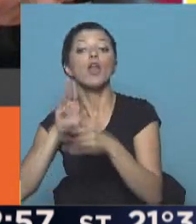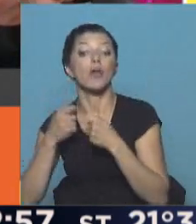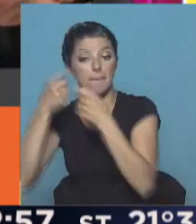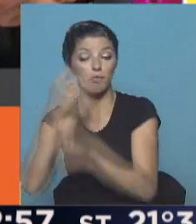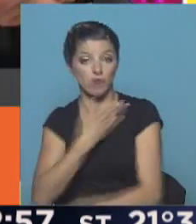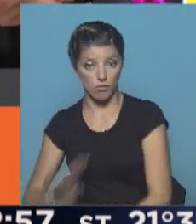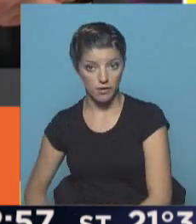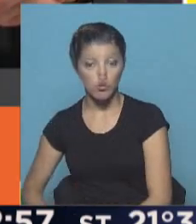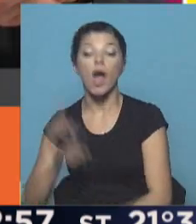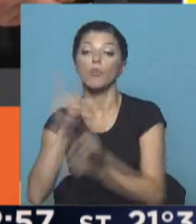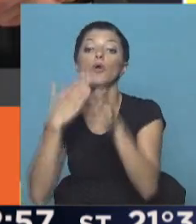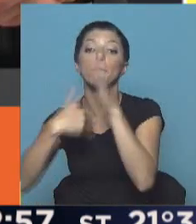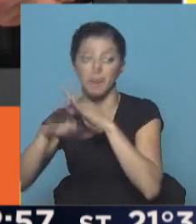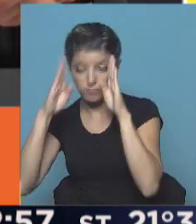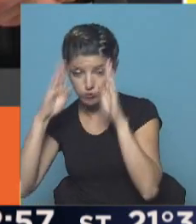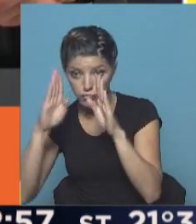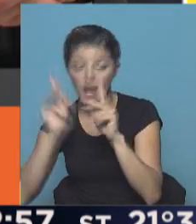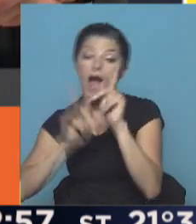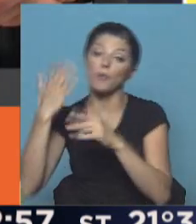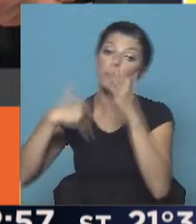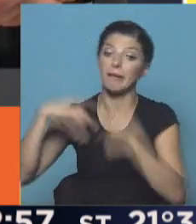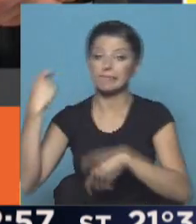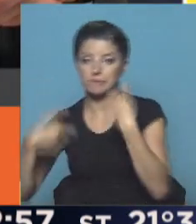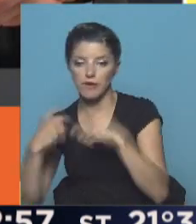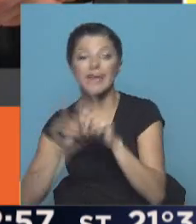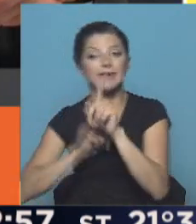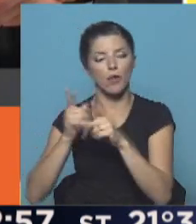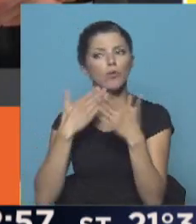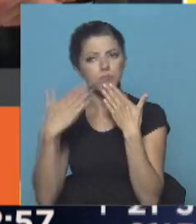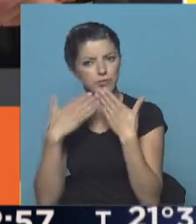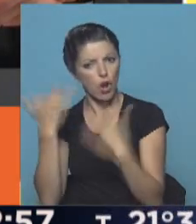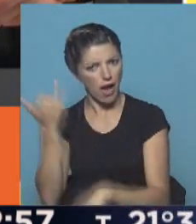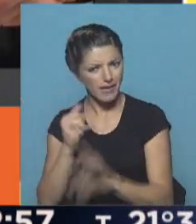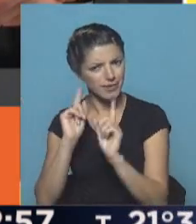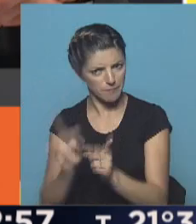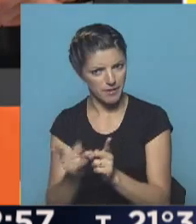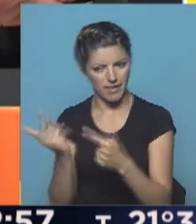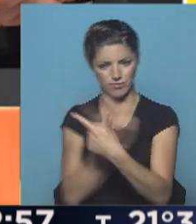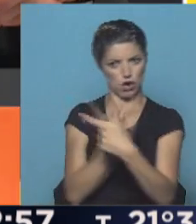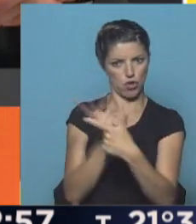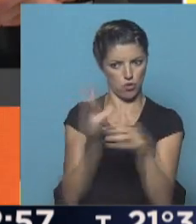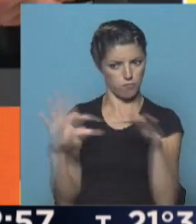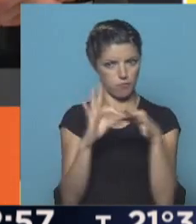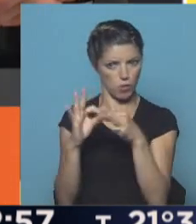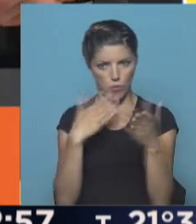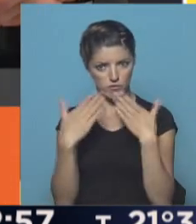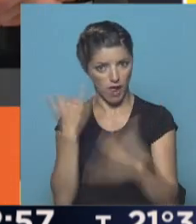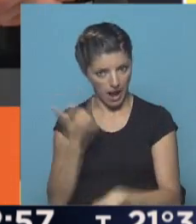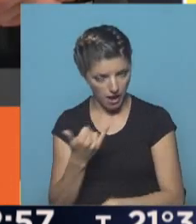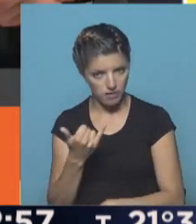sectores más propensos, y de hecho hay algunas conversaciones entre oposición y oficialismo. Ahora,